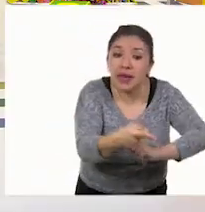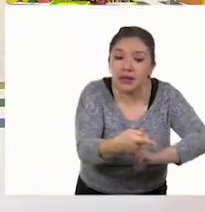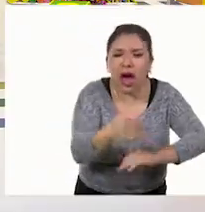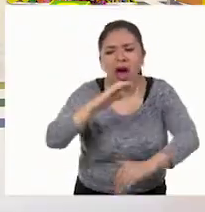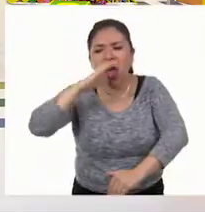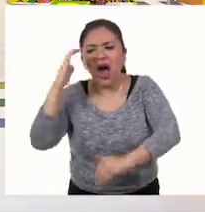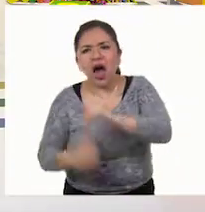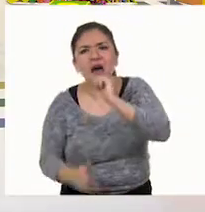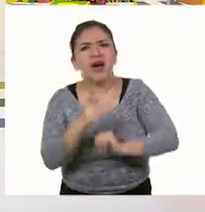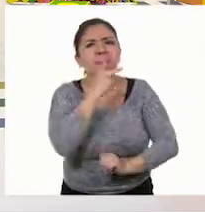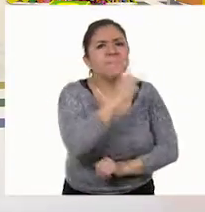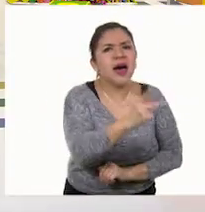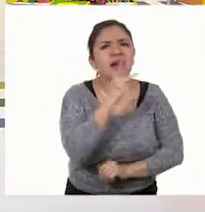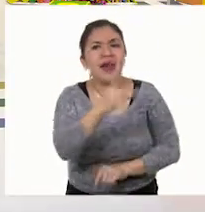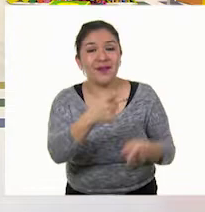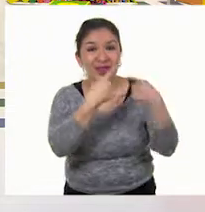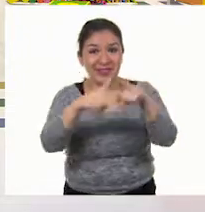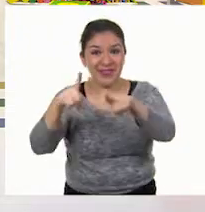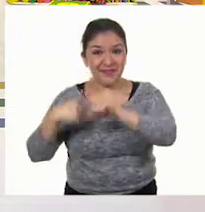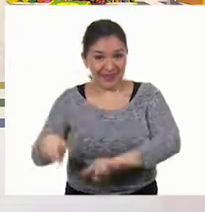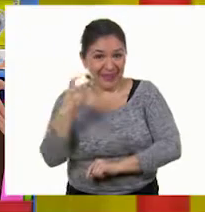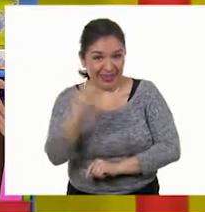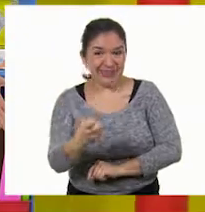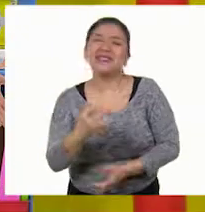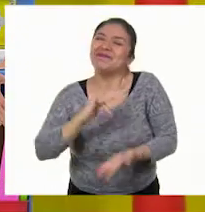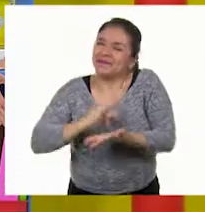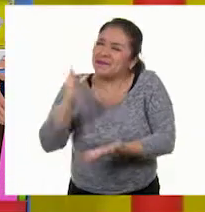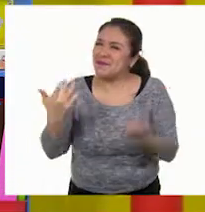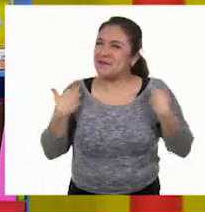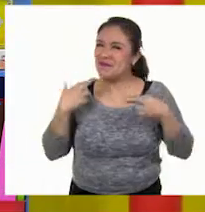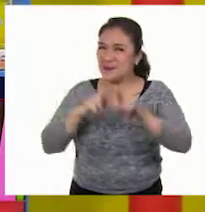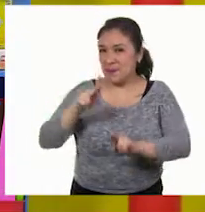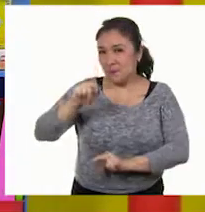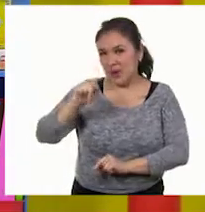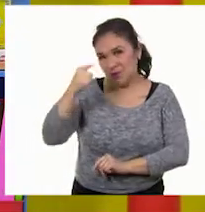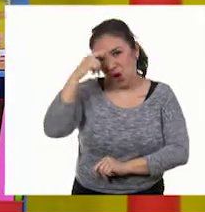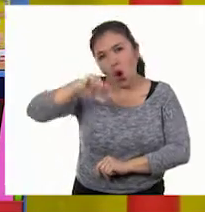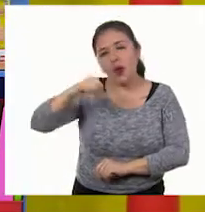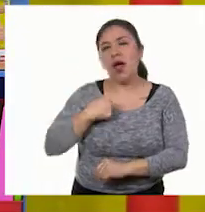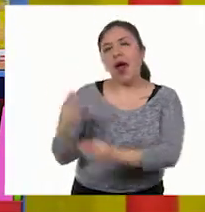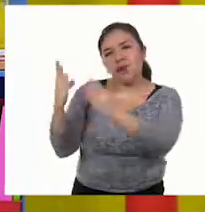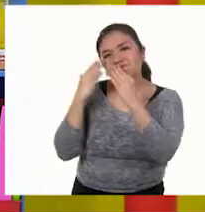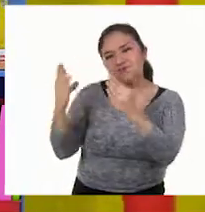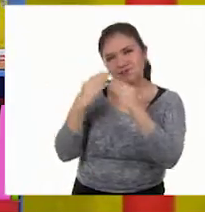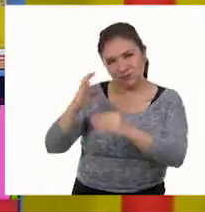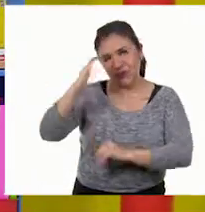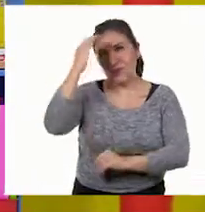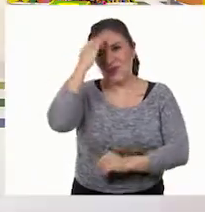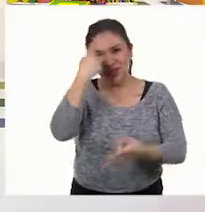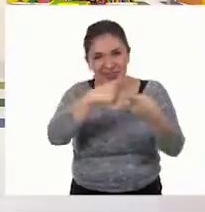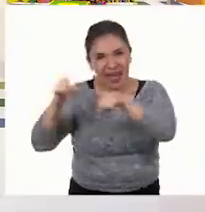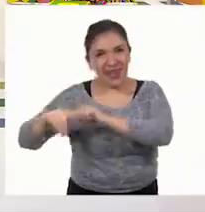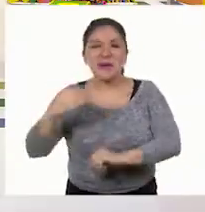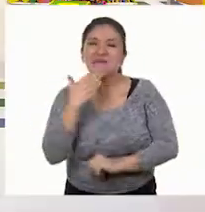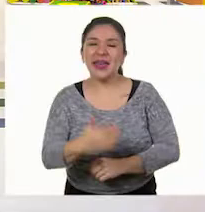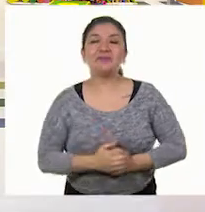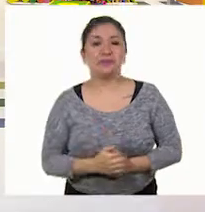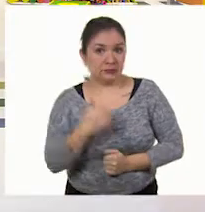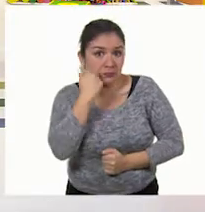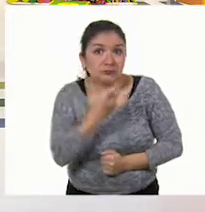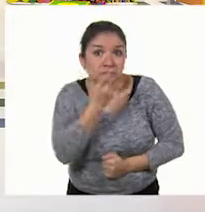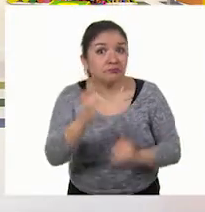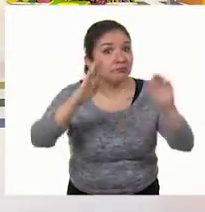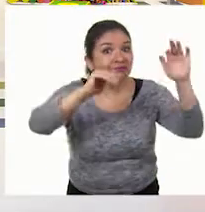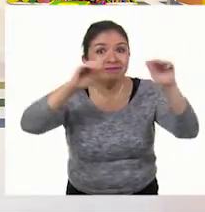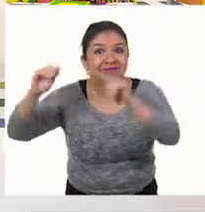cómo terminan las palabras. Sería todo. Muchas gracias, maestra Patti, por venir a compartirnos todo su conocimiento. Claro que sí. ¿Quiere despedirse